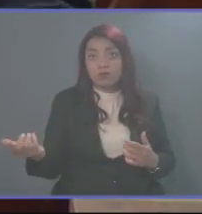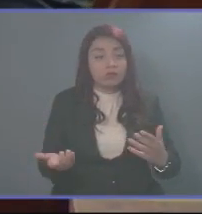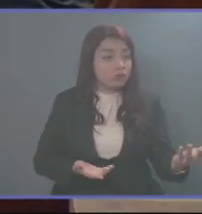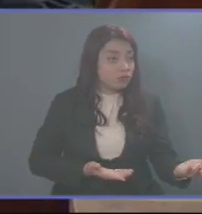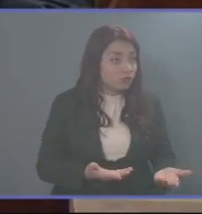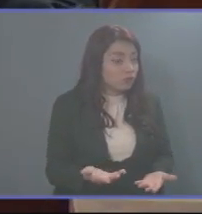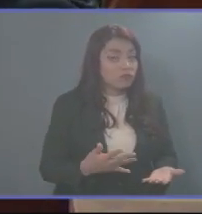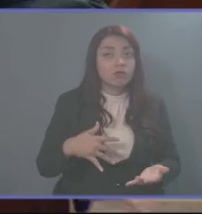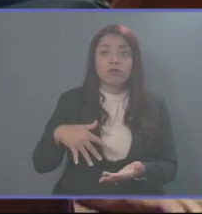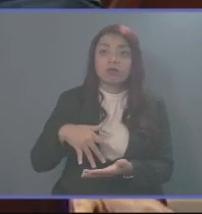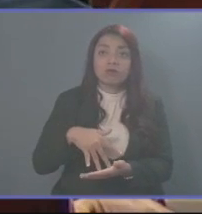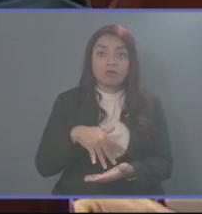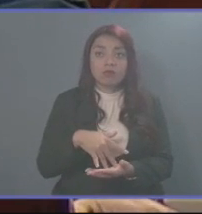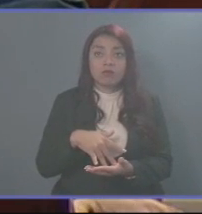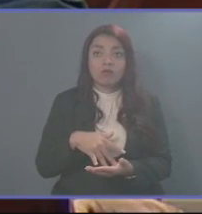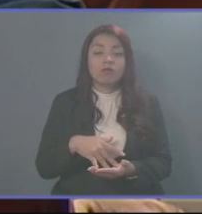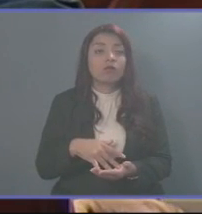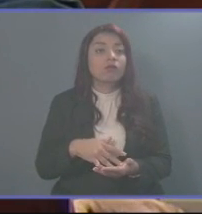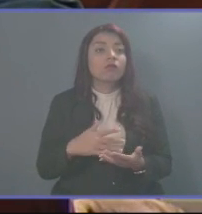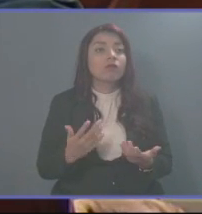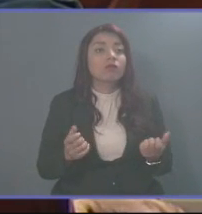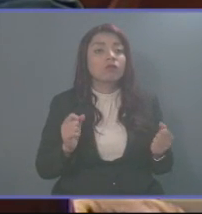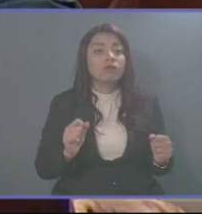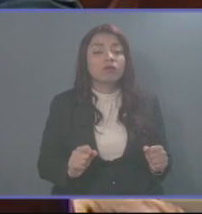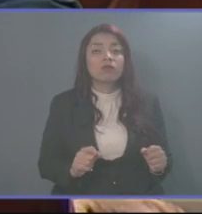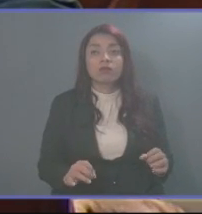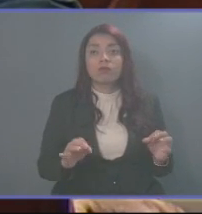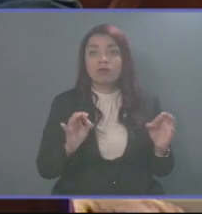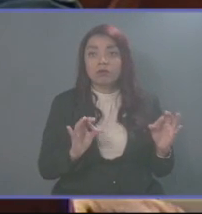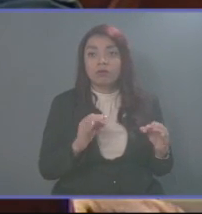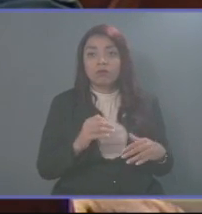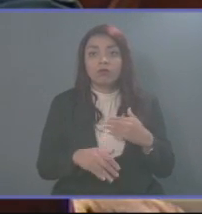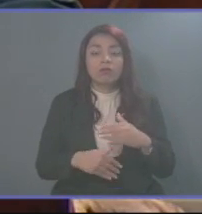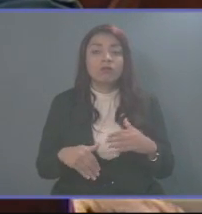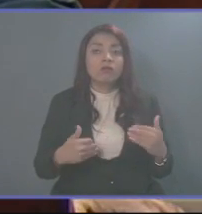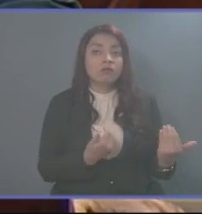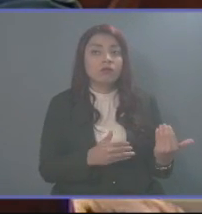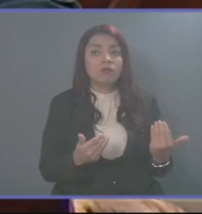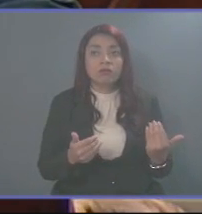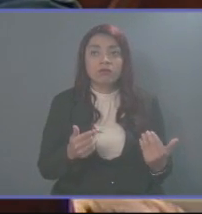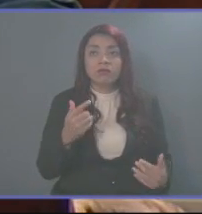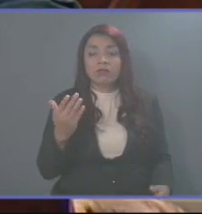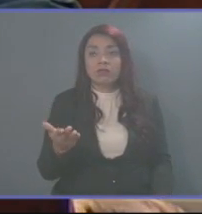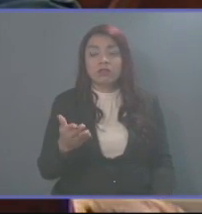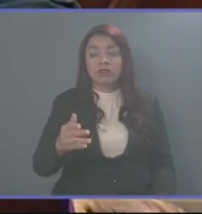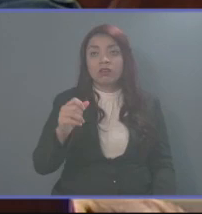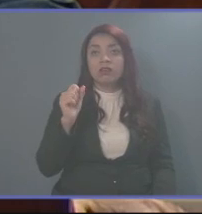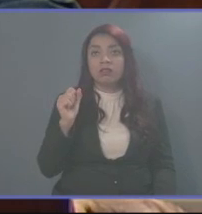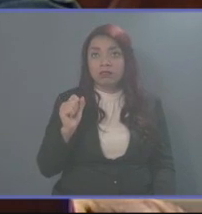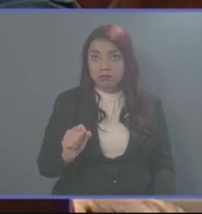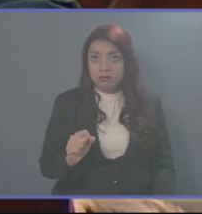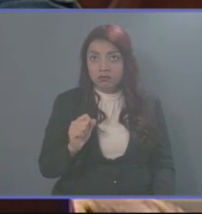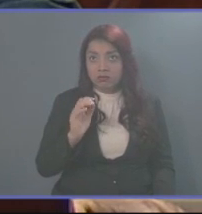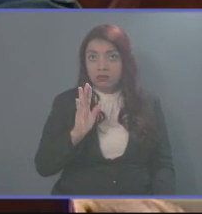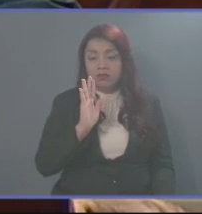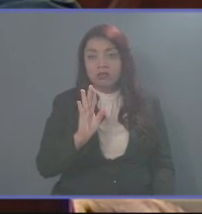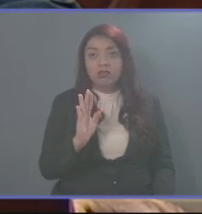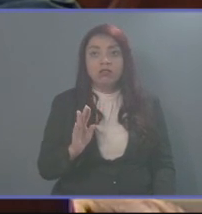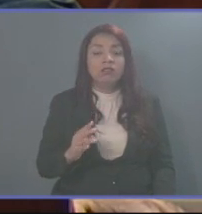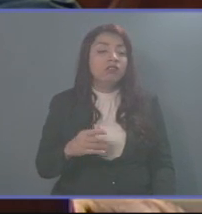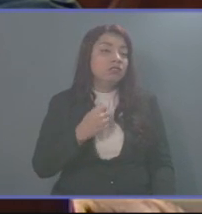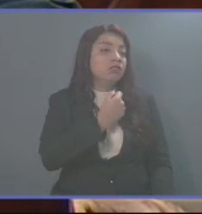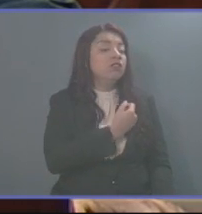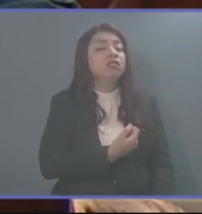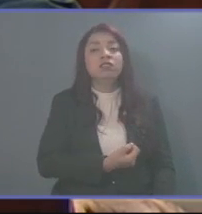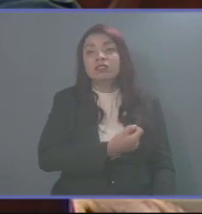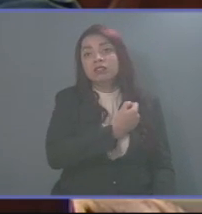gente. La fórmula del éxito para las obras que ha desarrollado las basó en la capacidad de lograr sus propias metas con